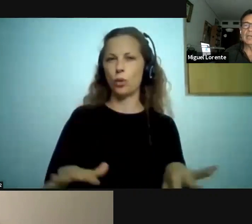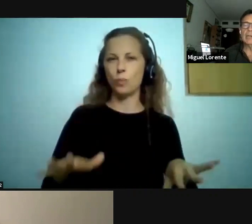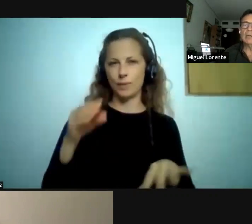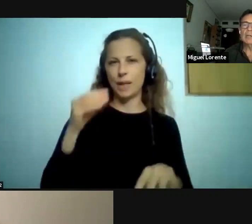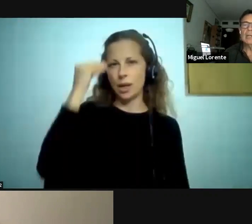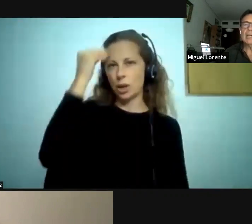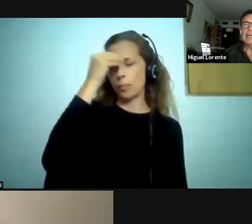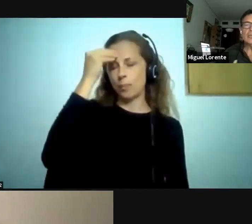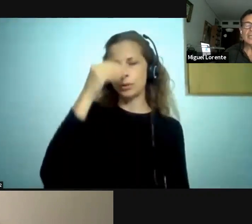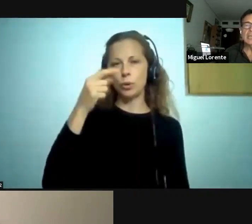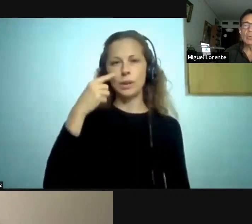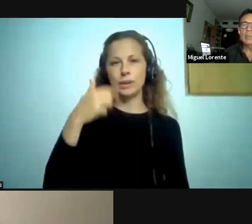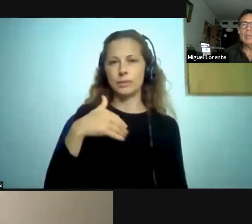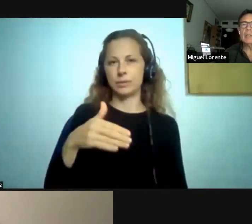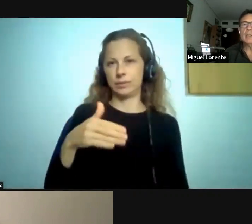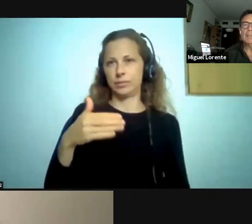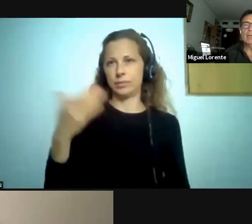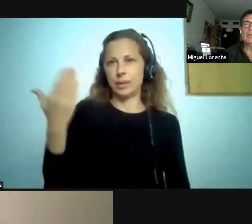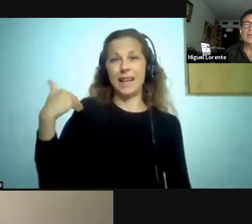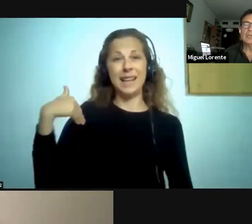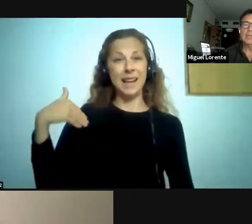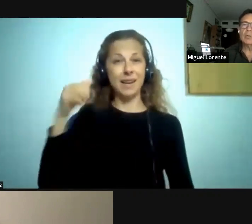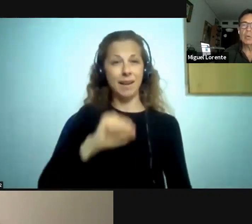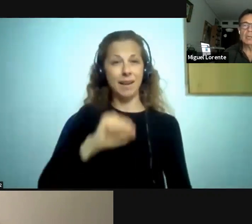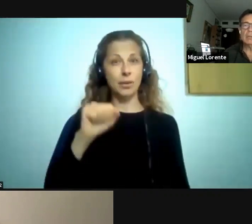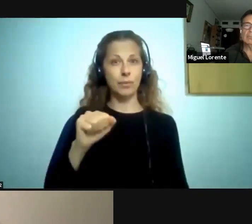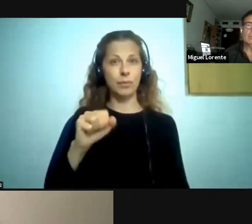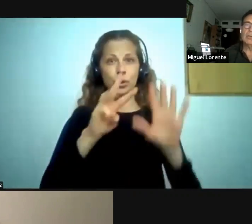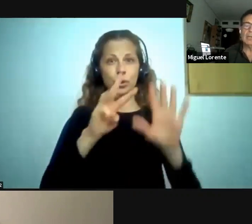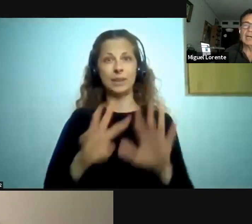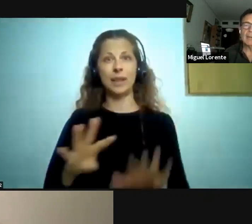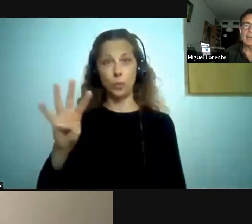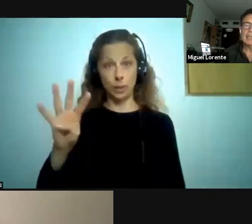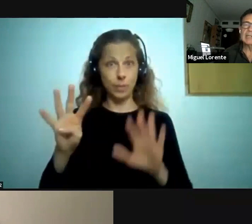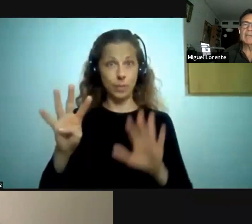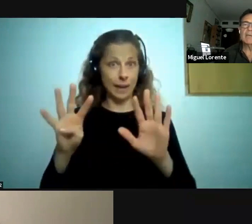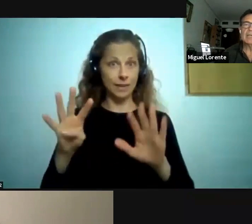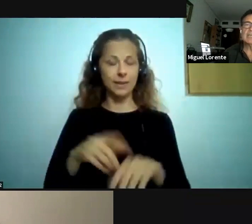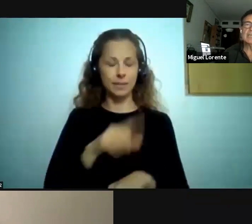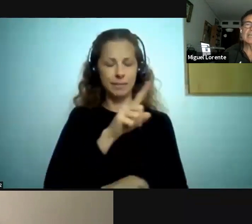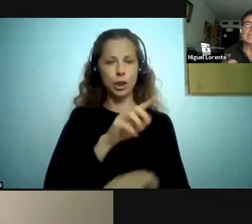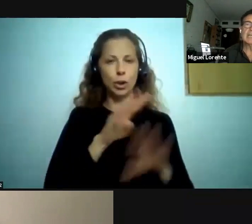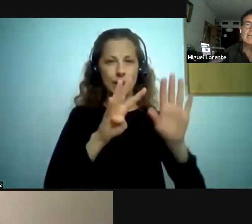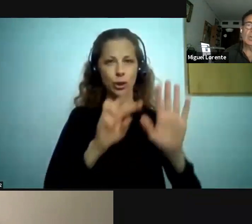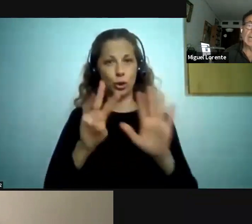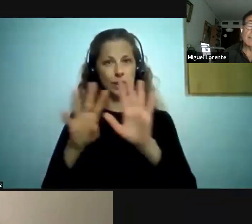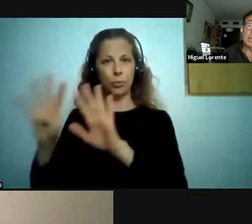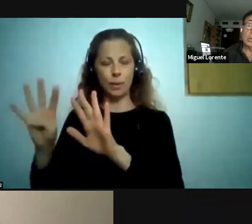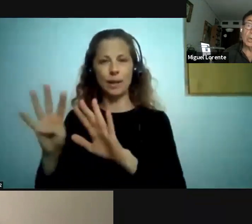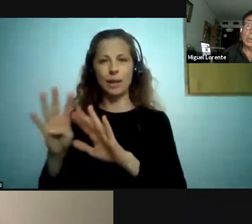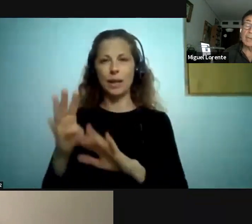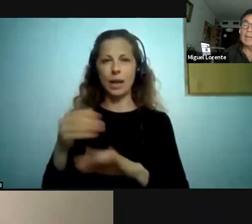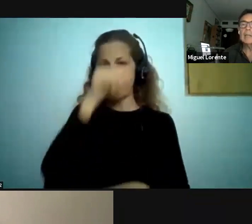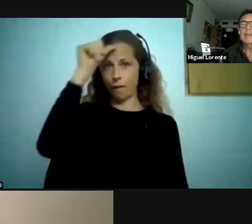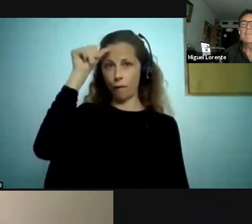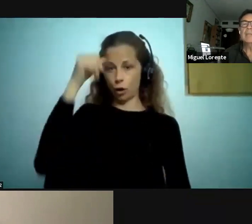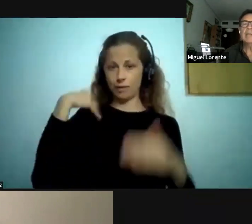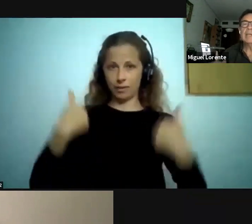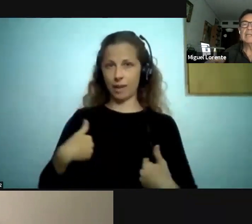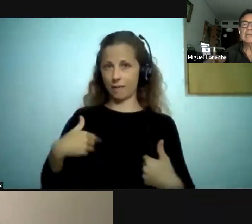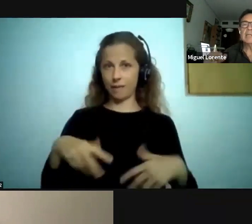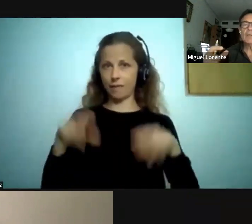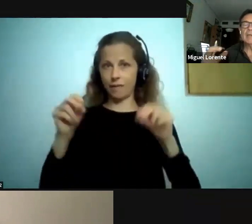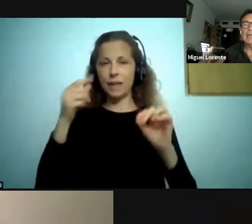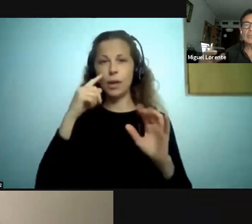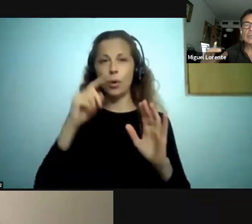referencia histórica, ¿no? En el año 89, en 1989, acababa de ser forense, se cambió el Código